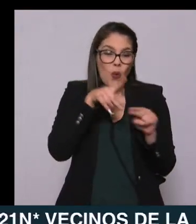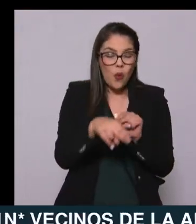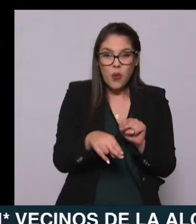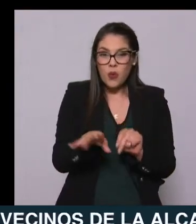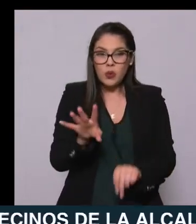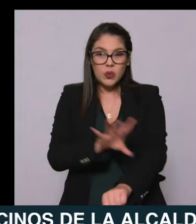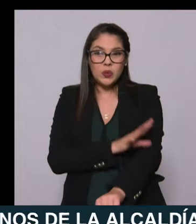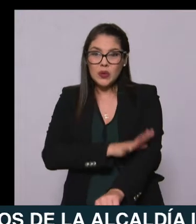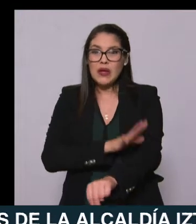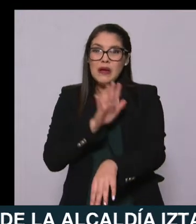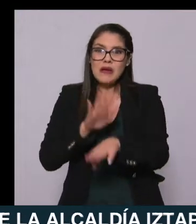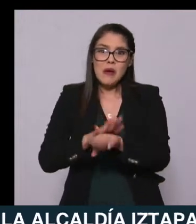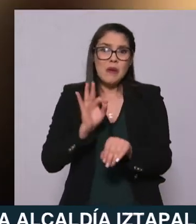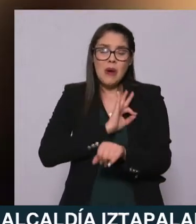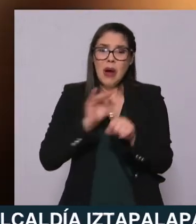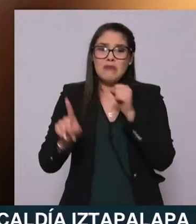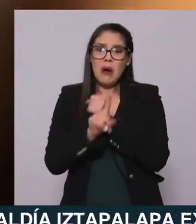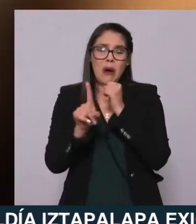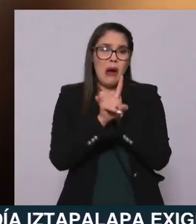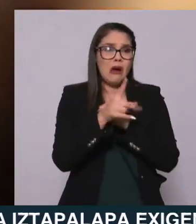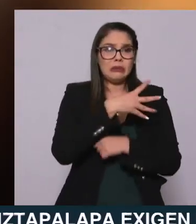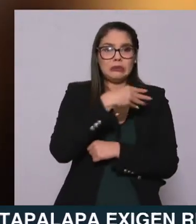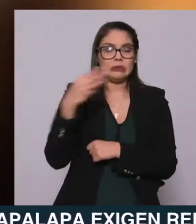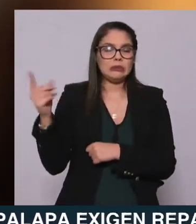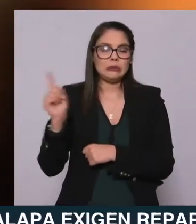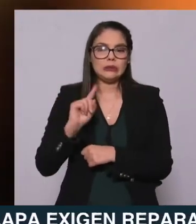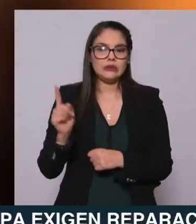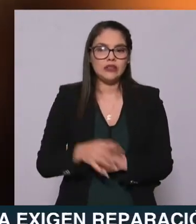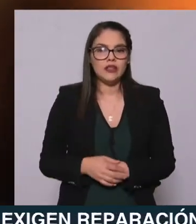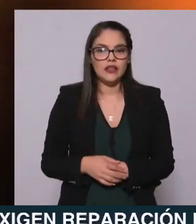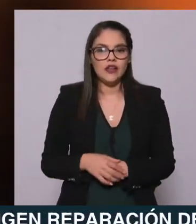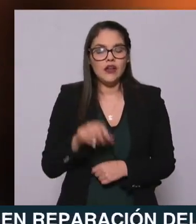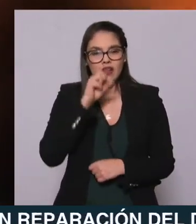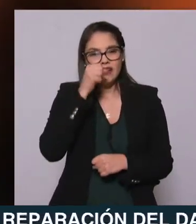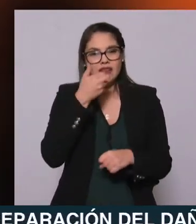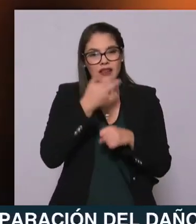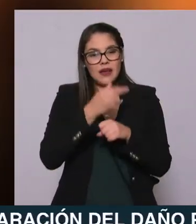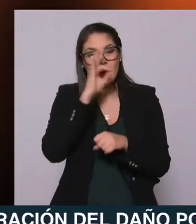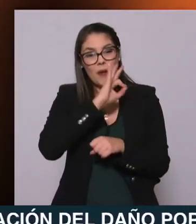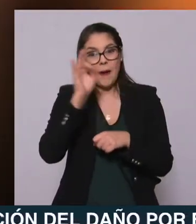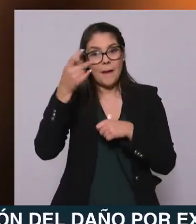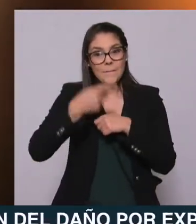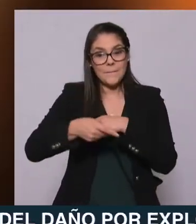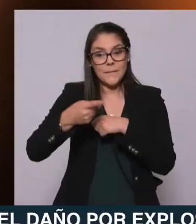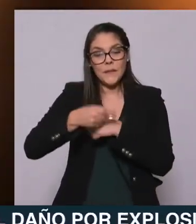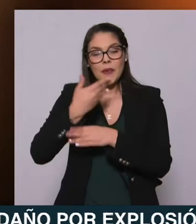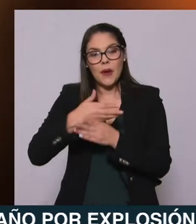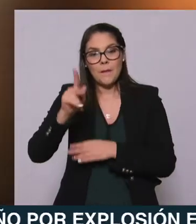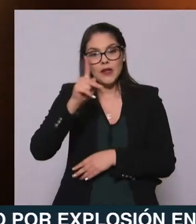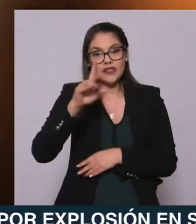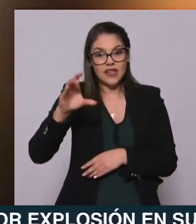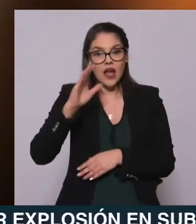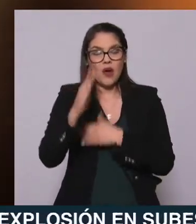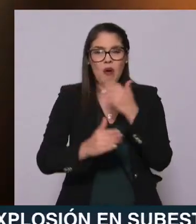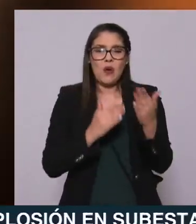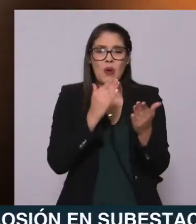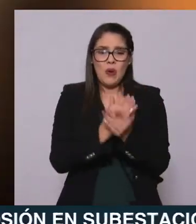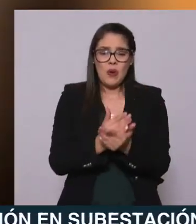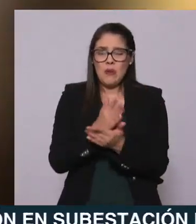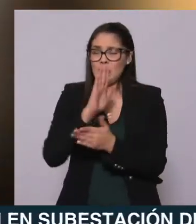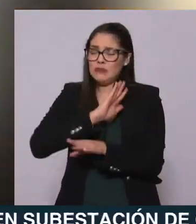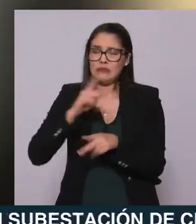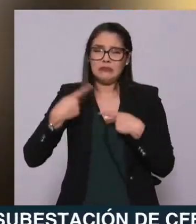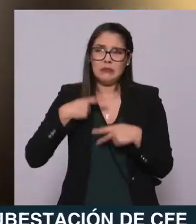eléctrica para evitar mayores afectaciones. La Secretaría de Gestión Integral de Riesgos y Protección Civil evacuaron aproximadamente